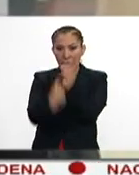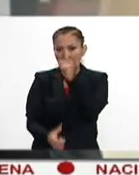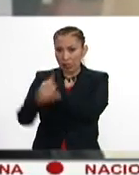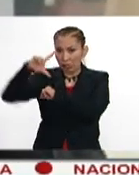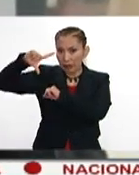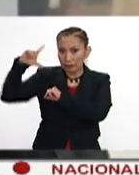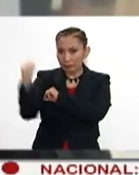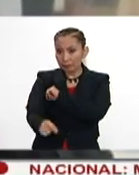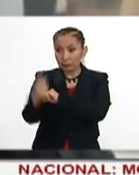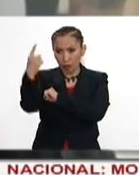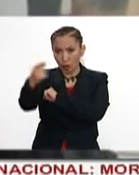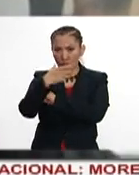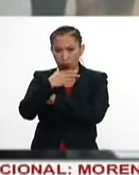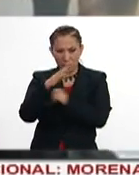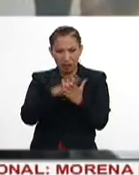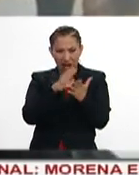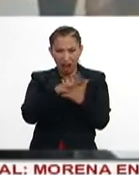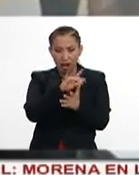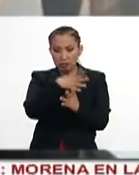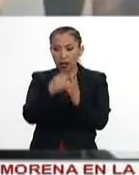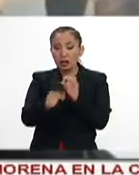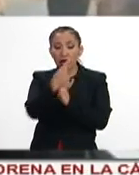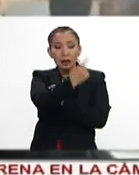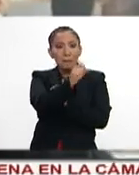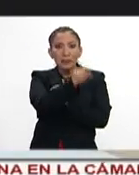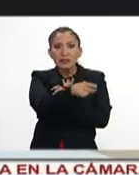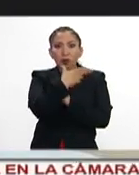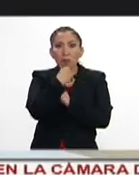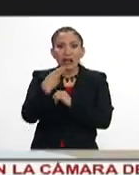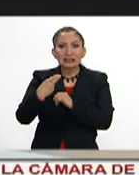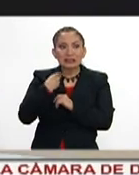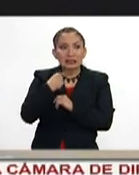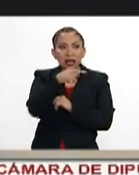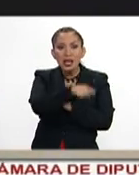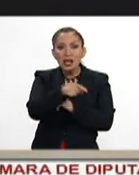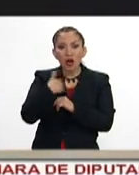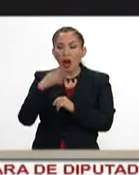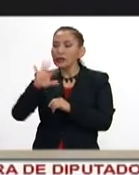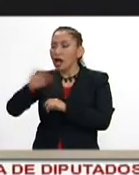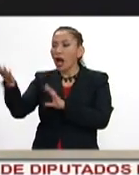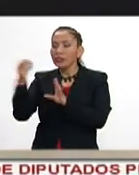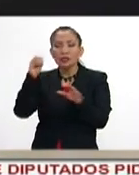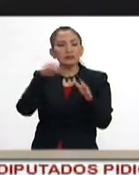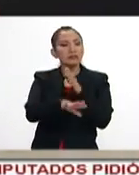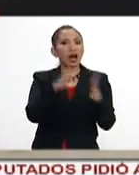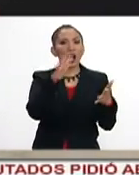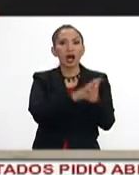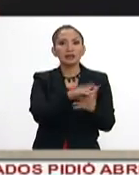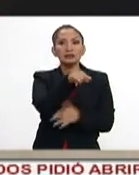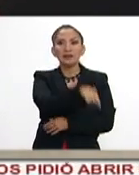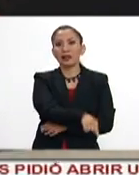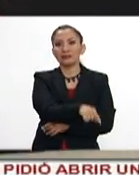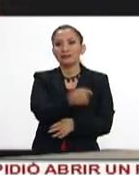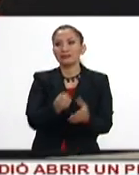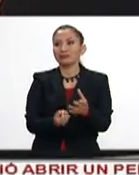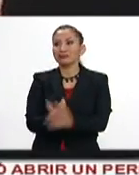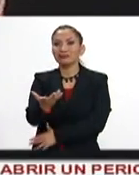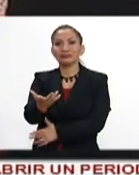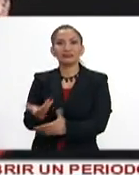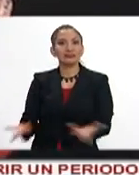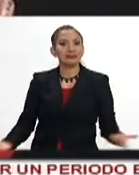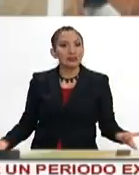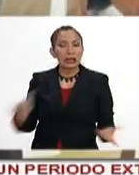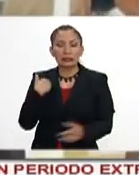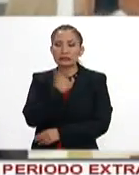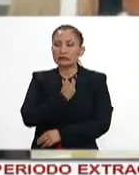hubo ahí de uno de los penales salió el asesino que ella había llevado ante las